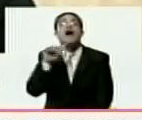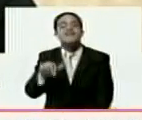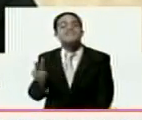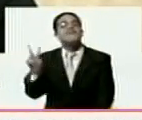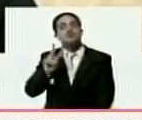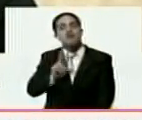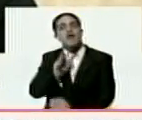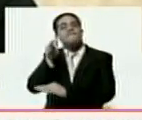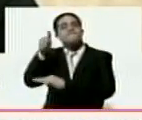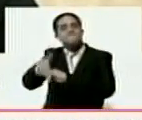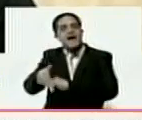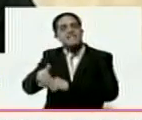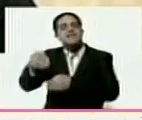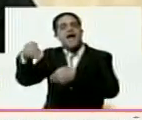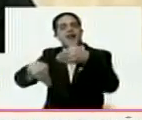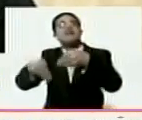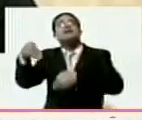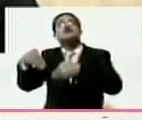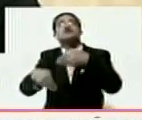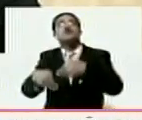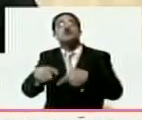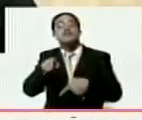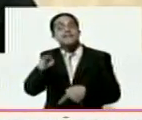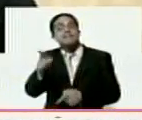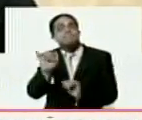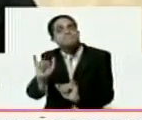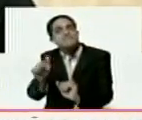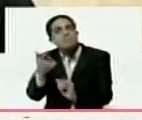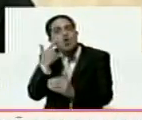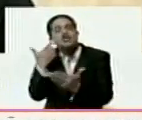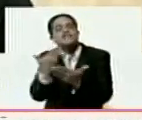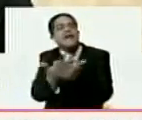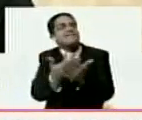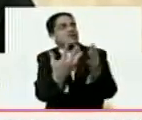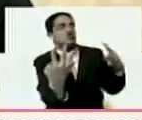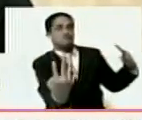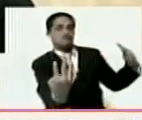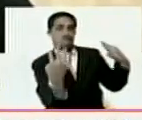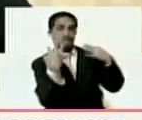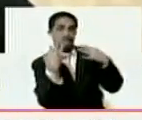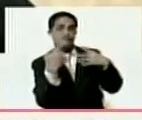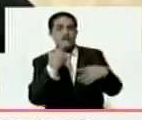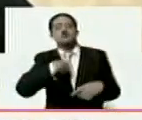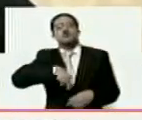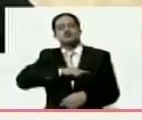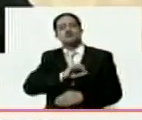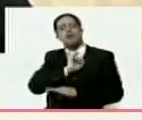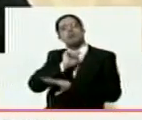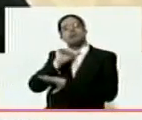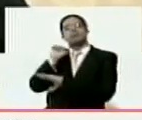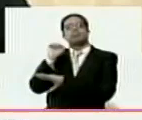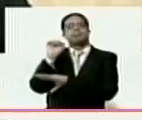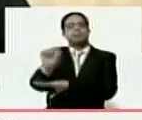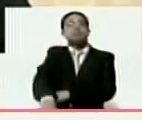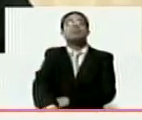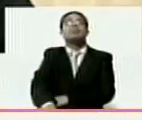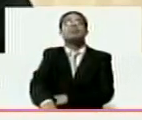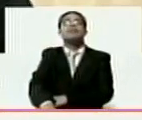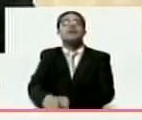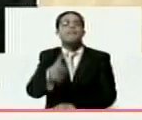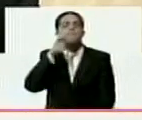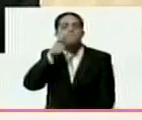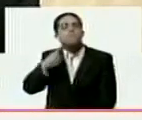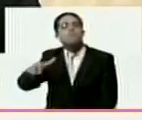participen para que sean testigos en el mundo de la mayor victoria popular en los últimos años del pueblo